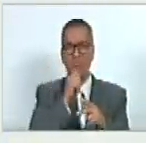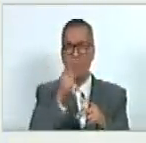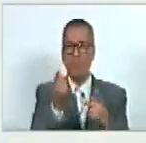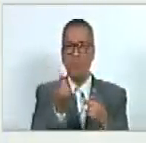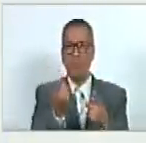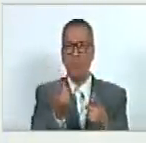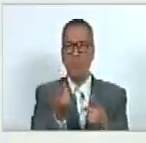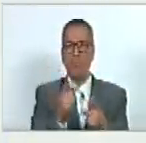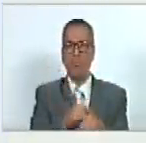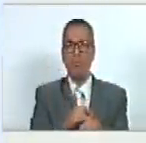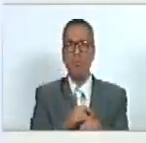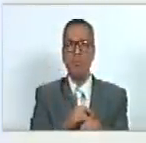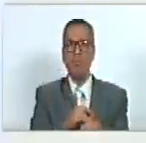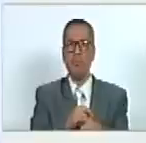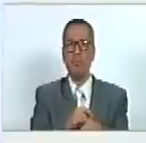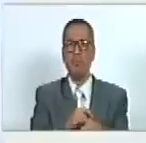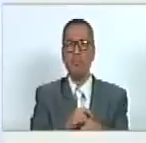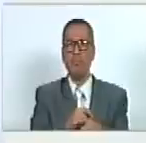¿Ah? Ajá, en Valencia.